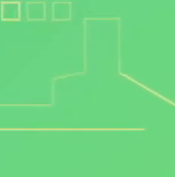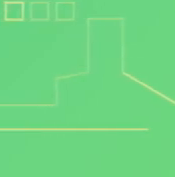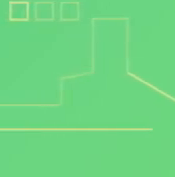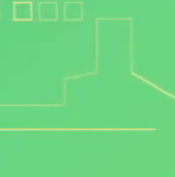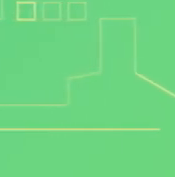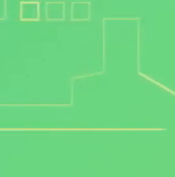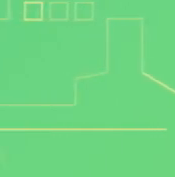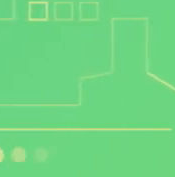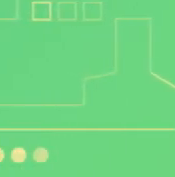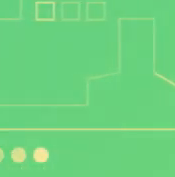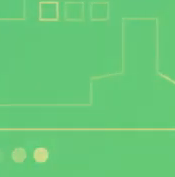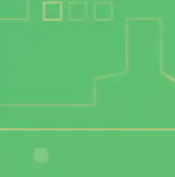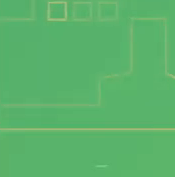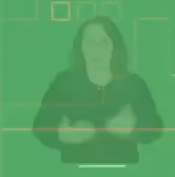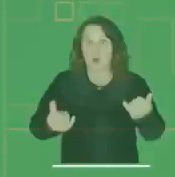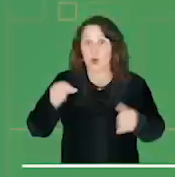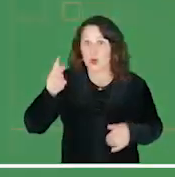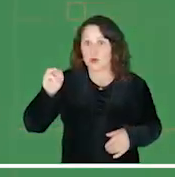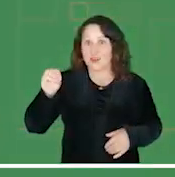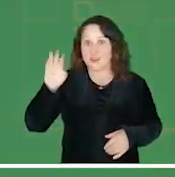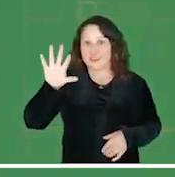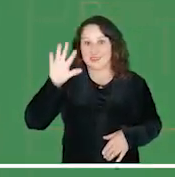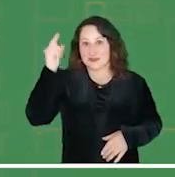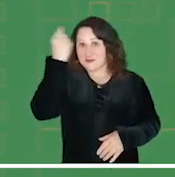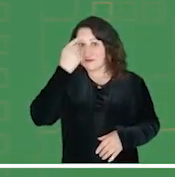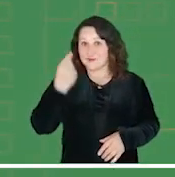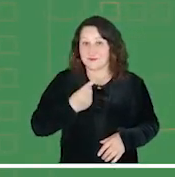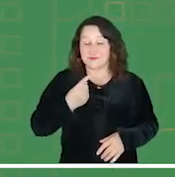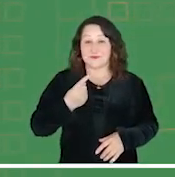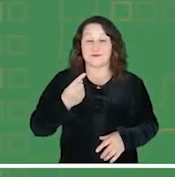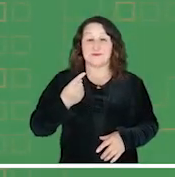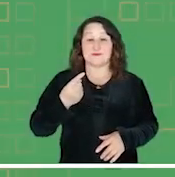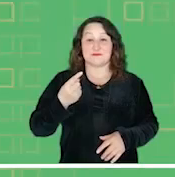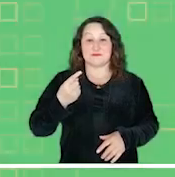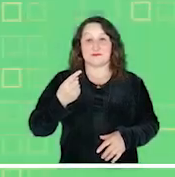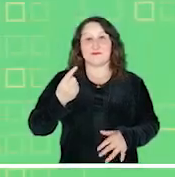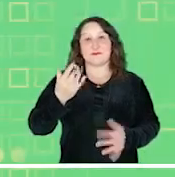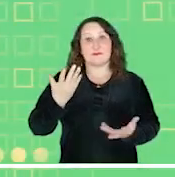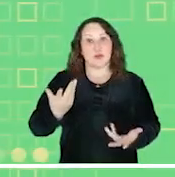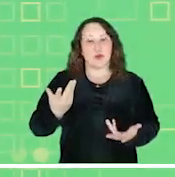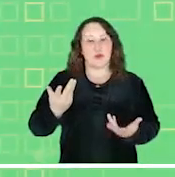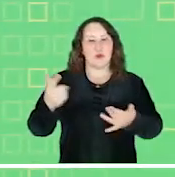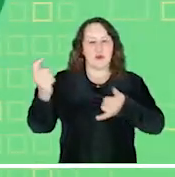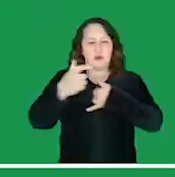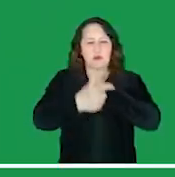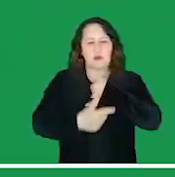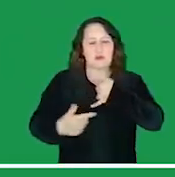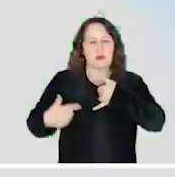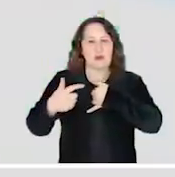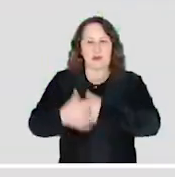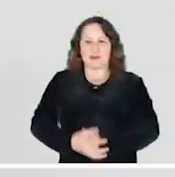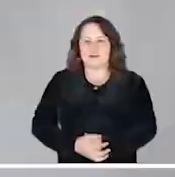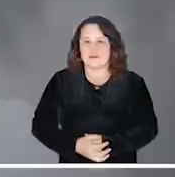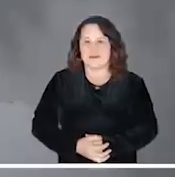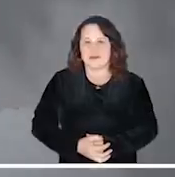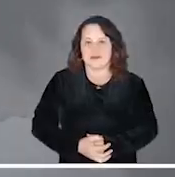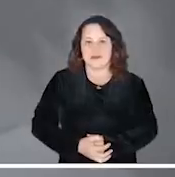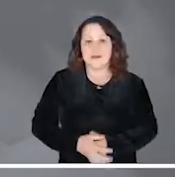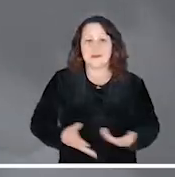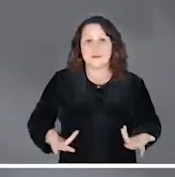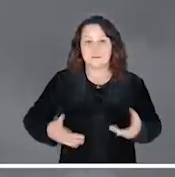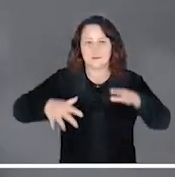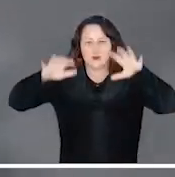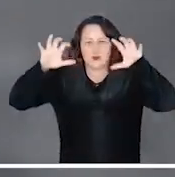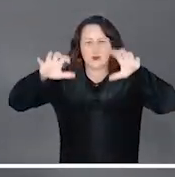Cerramos este martes 5 de septiembre con nuestro recorrido meteorológico de la noche. Lluvias de moderada intensidad son